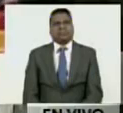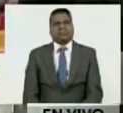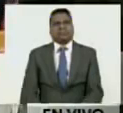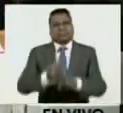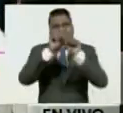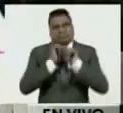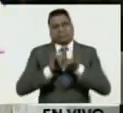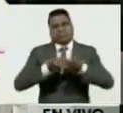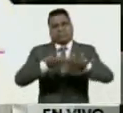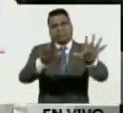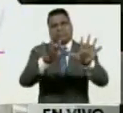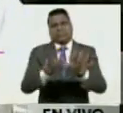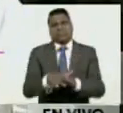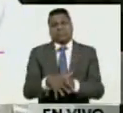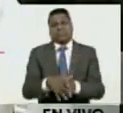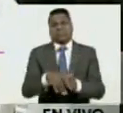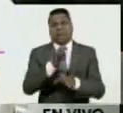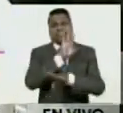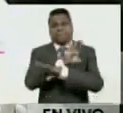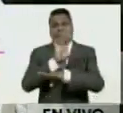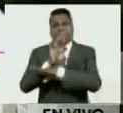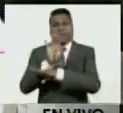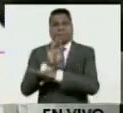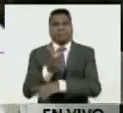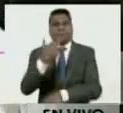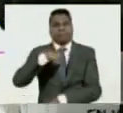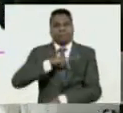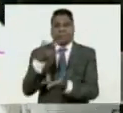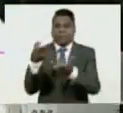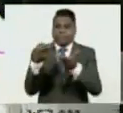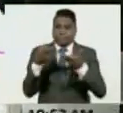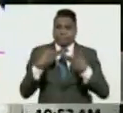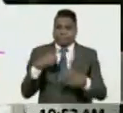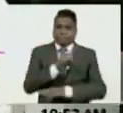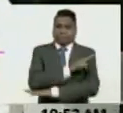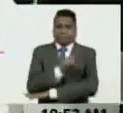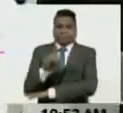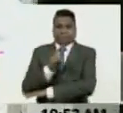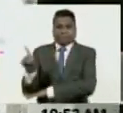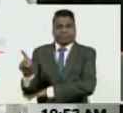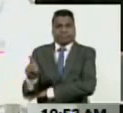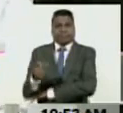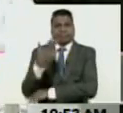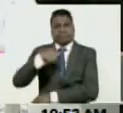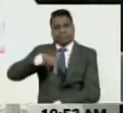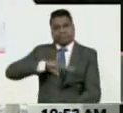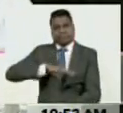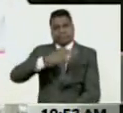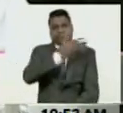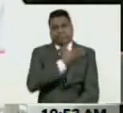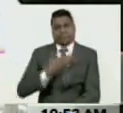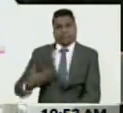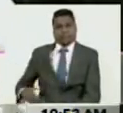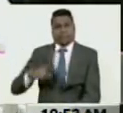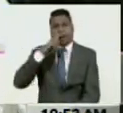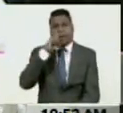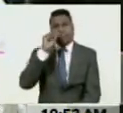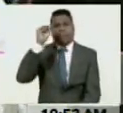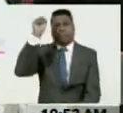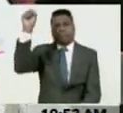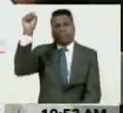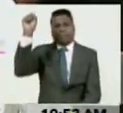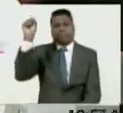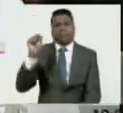desplegado este dispositivo y hemos recibido la instrucción de nuestro presidente de la República Bolivariana de